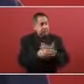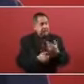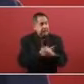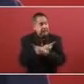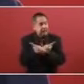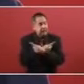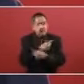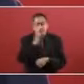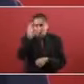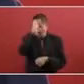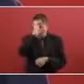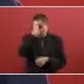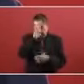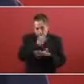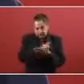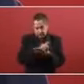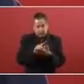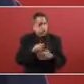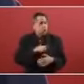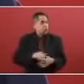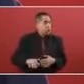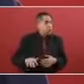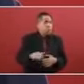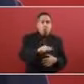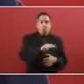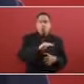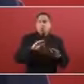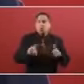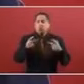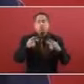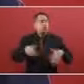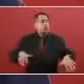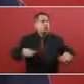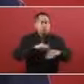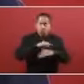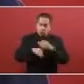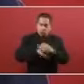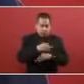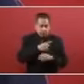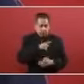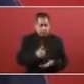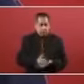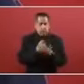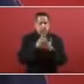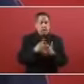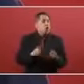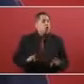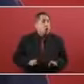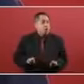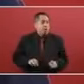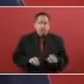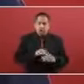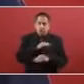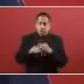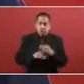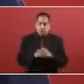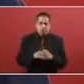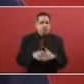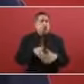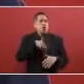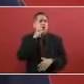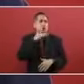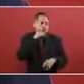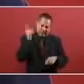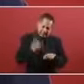moralizar al país, todos, todos, tenemos que contribuir, porque a todos nos conviene que se acabe la